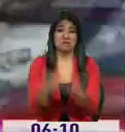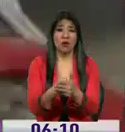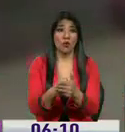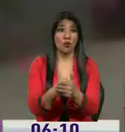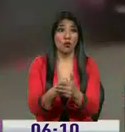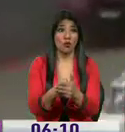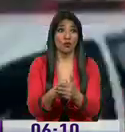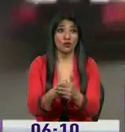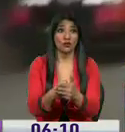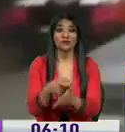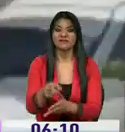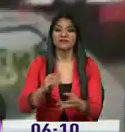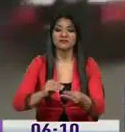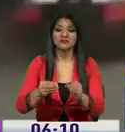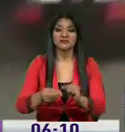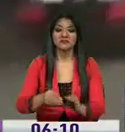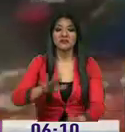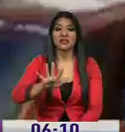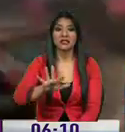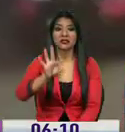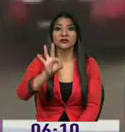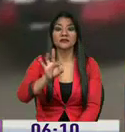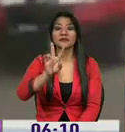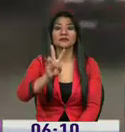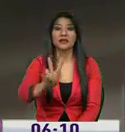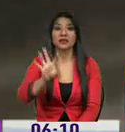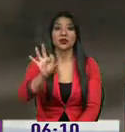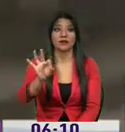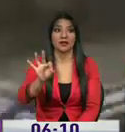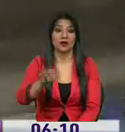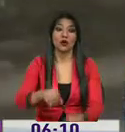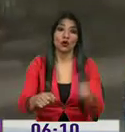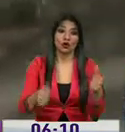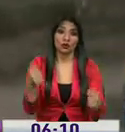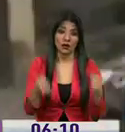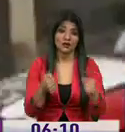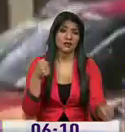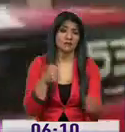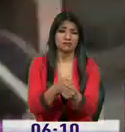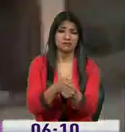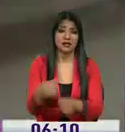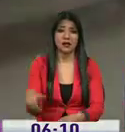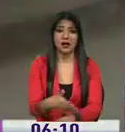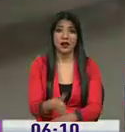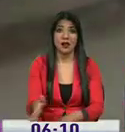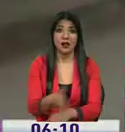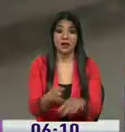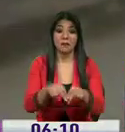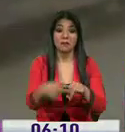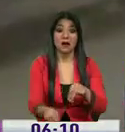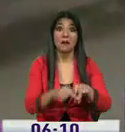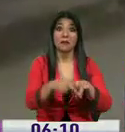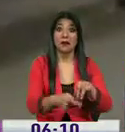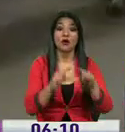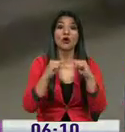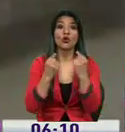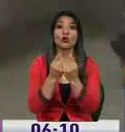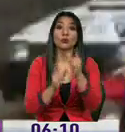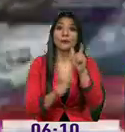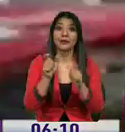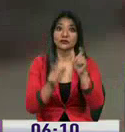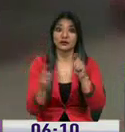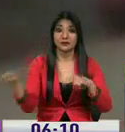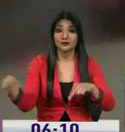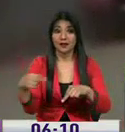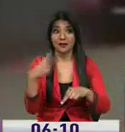el auto número 529 chocó contra otro competidor, lo que ocasionó que perdiera pista y arrollara a un grupo de personas que se encontraba observando